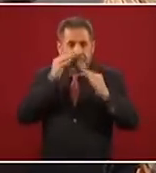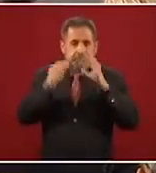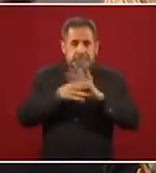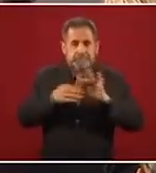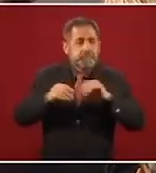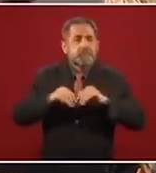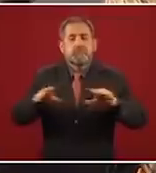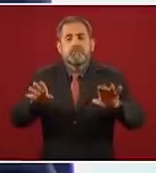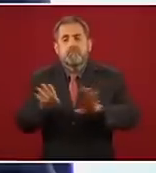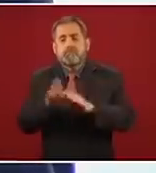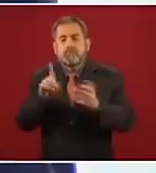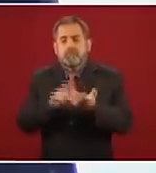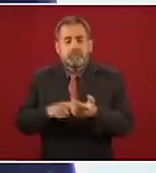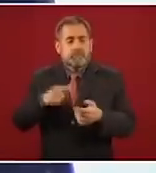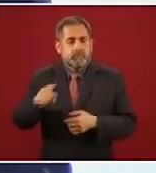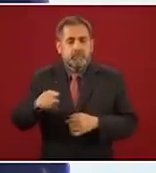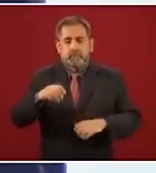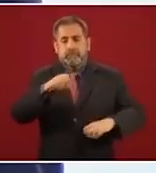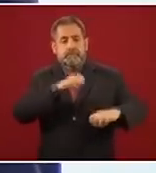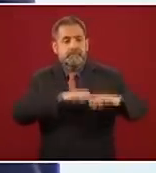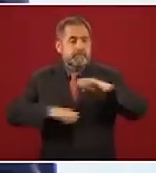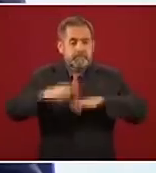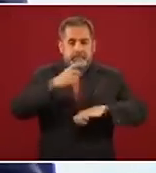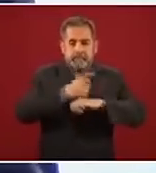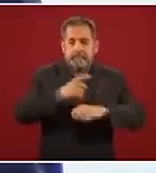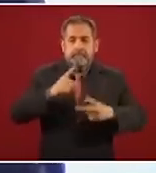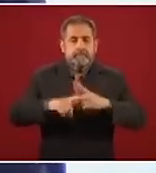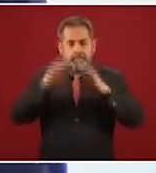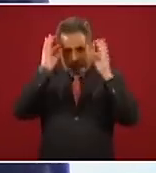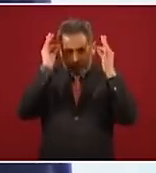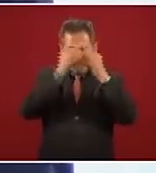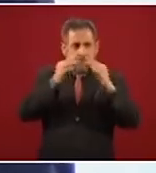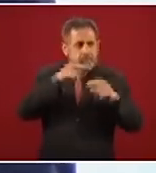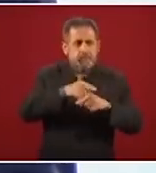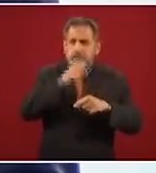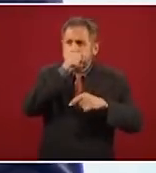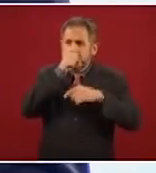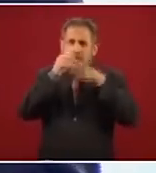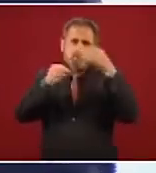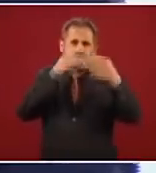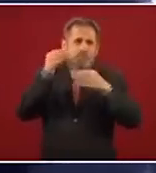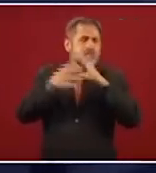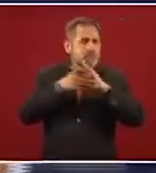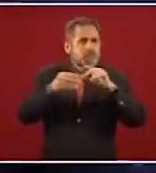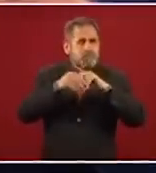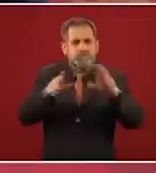turística la hacen embajadas, los consulados, porque